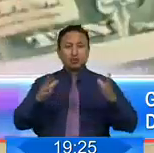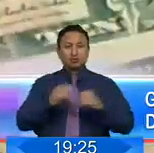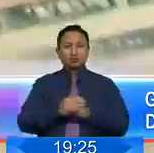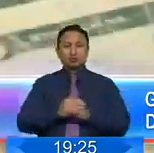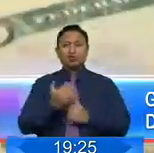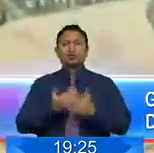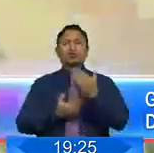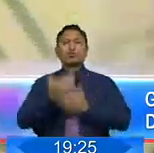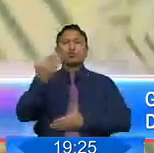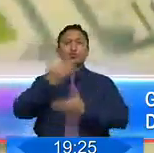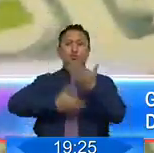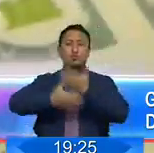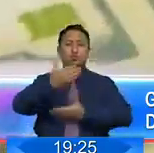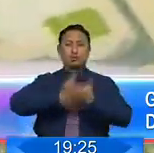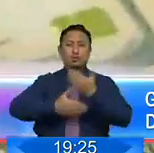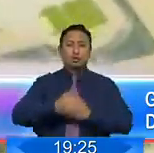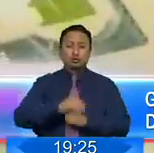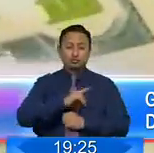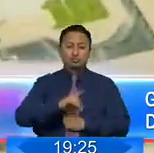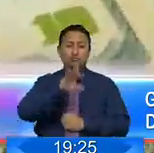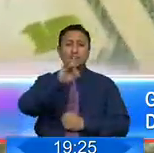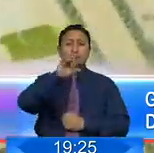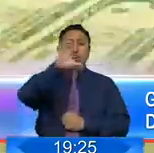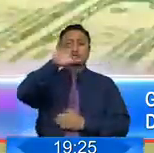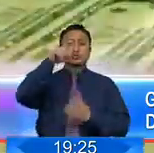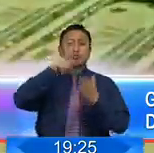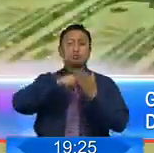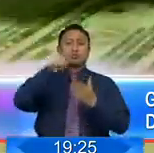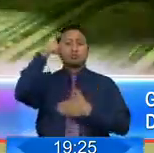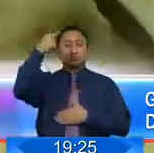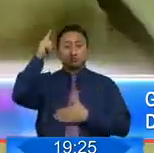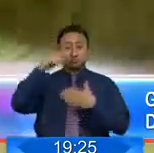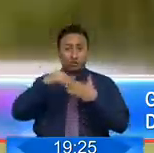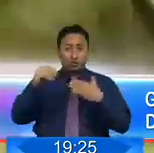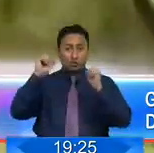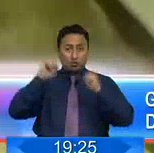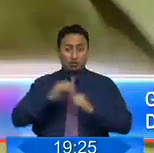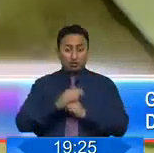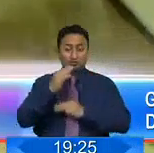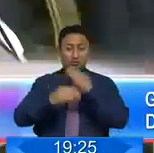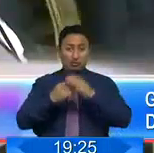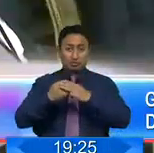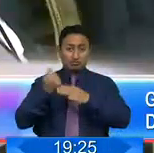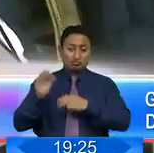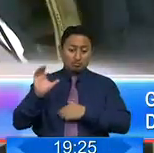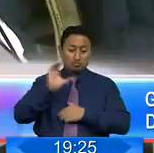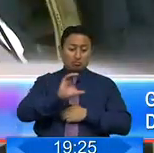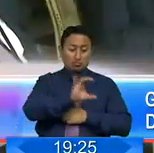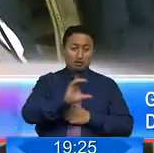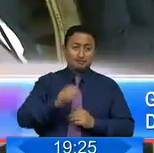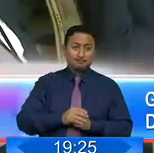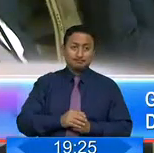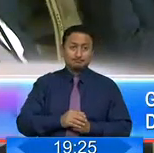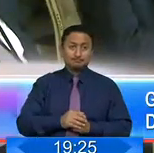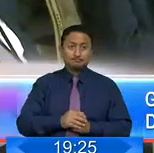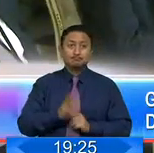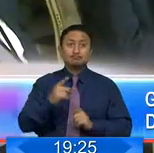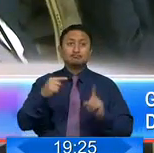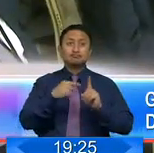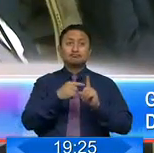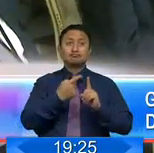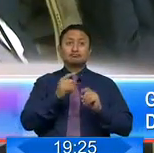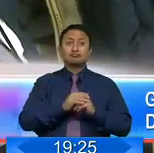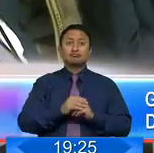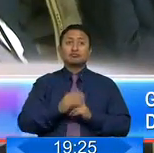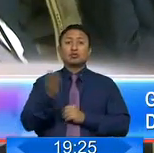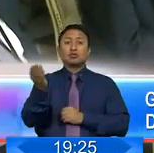tiene inversiones que totalizan los 85 mil millones de dólares alrededor del mundo. Ellos invierten en Colombia en bonos, en